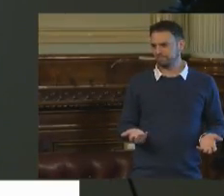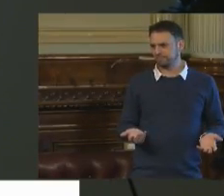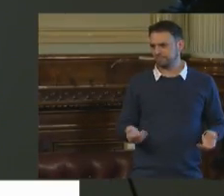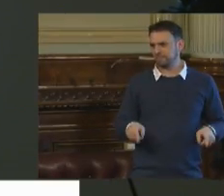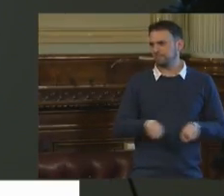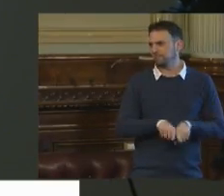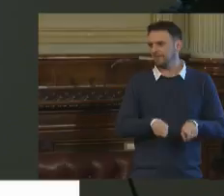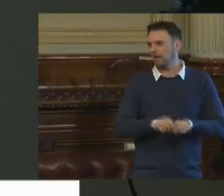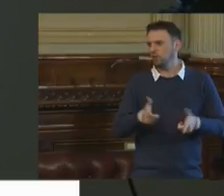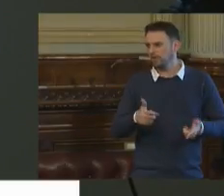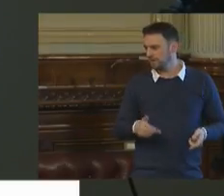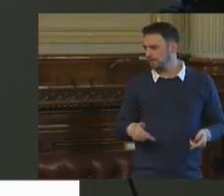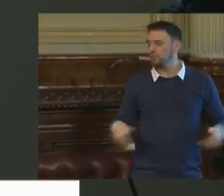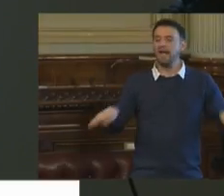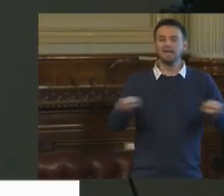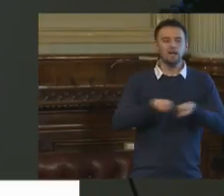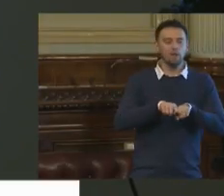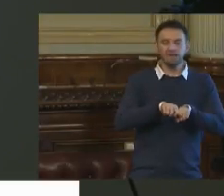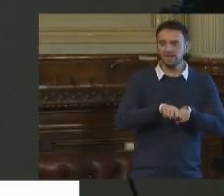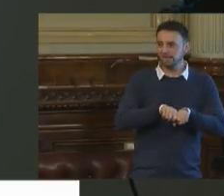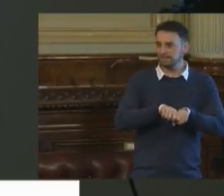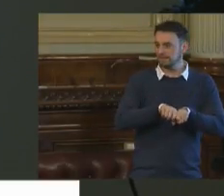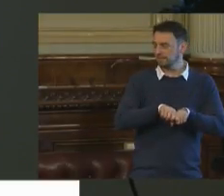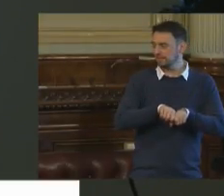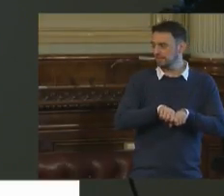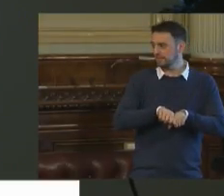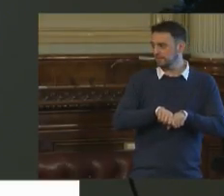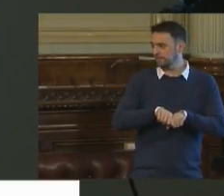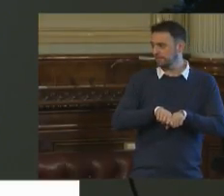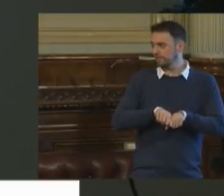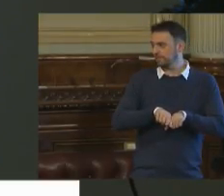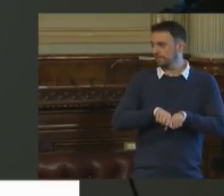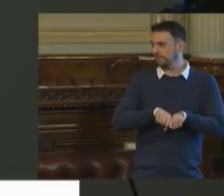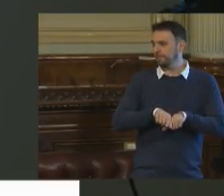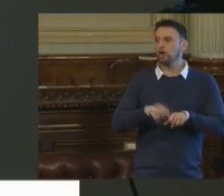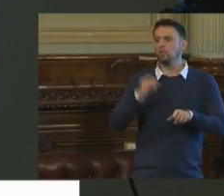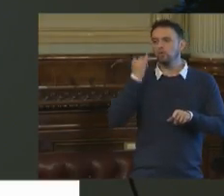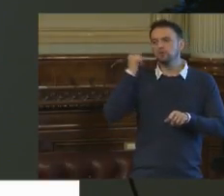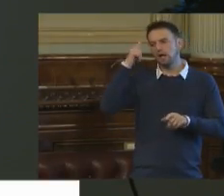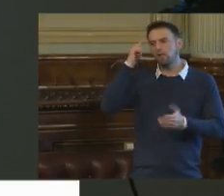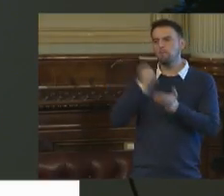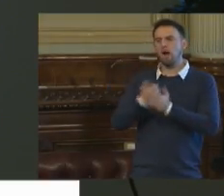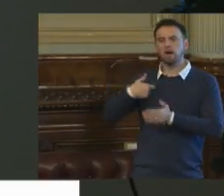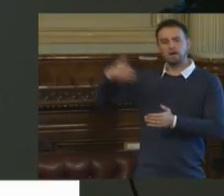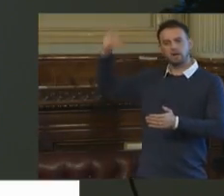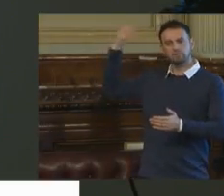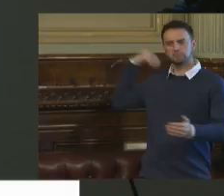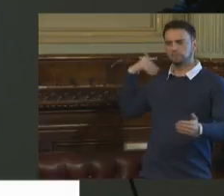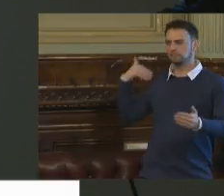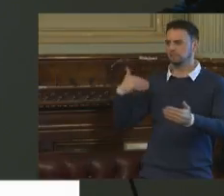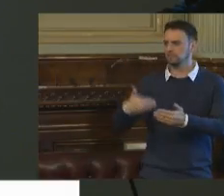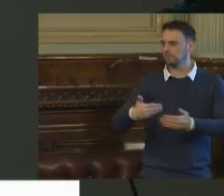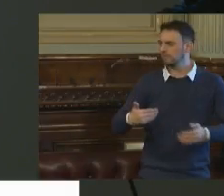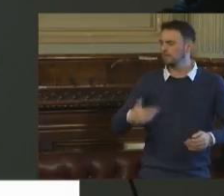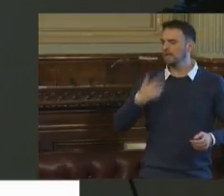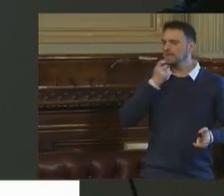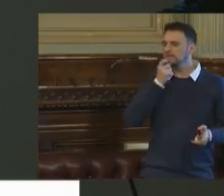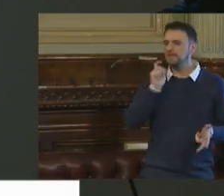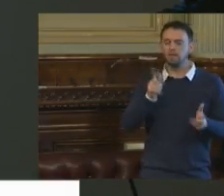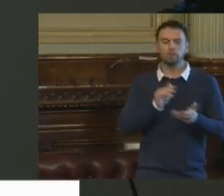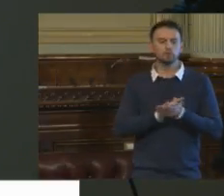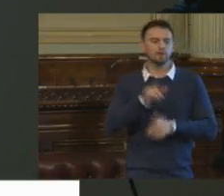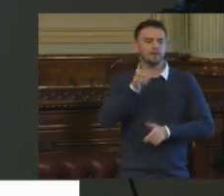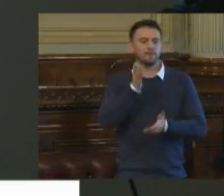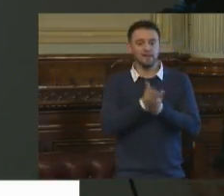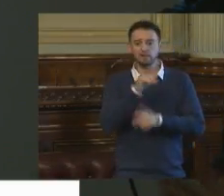igualdad de los sujetos ante la ley una igualdad que se queda en algo estandarizado y cuando estamos hablando de los